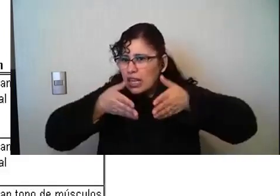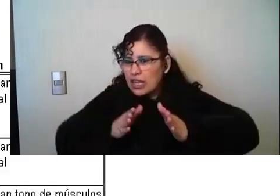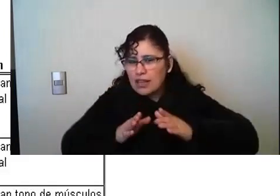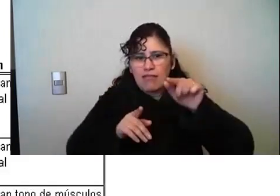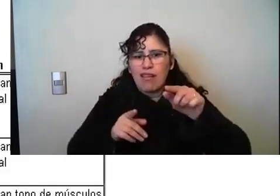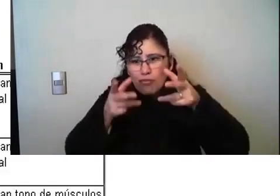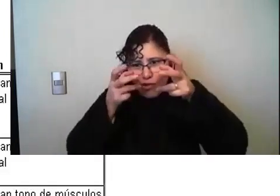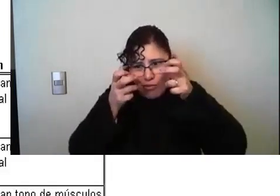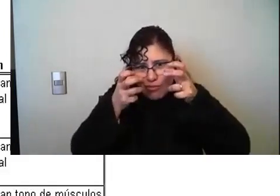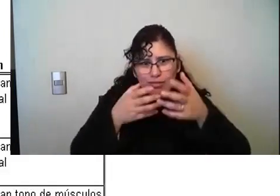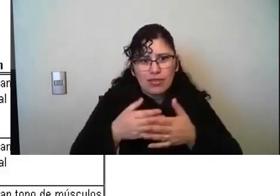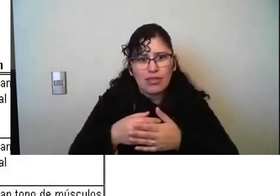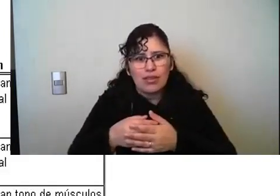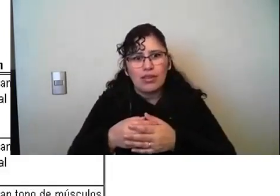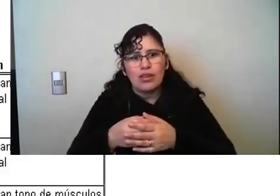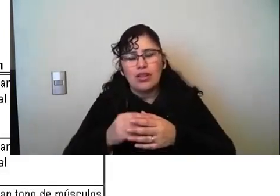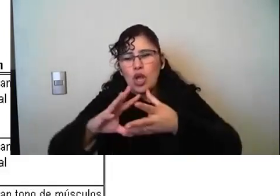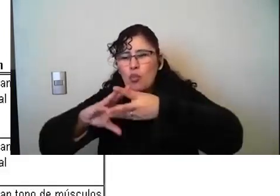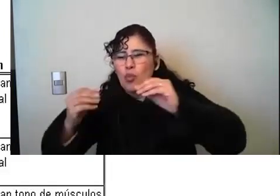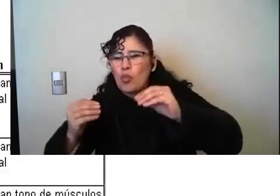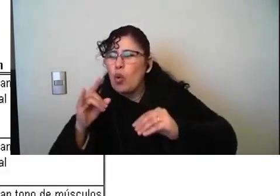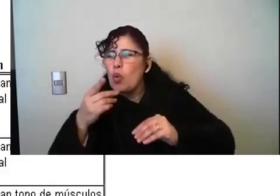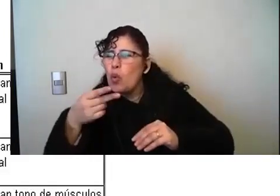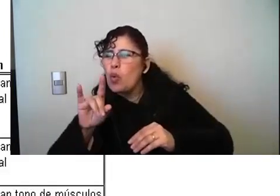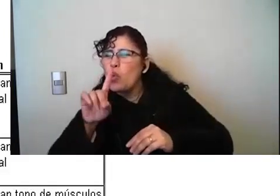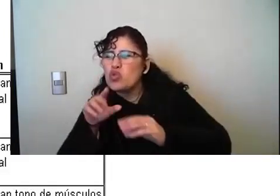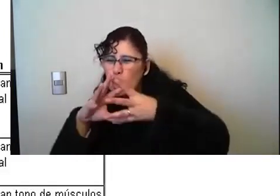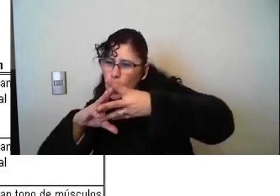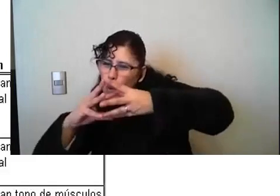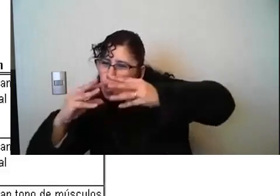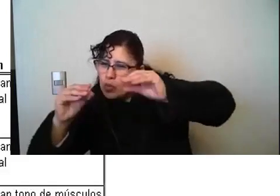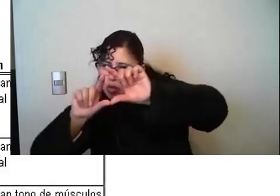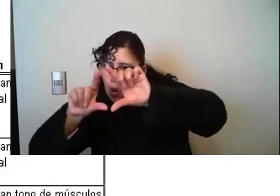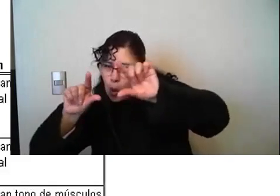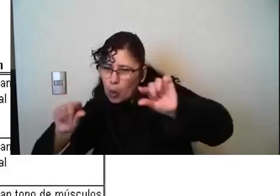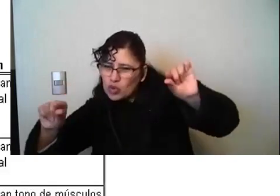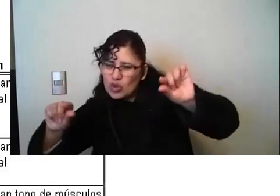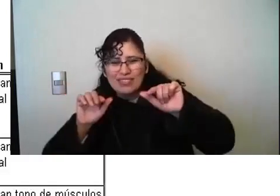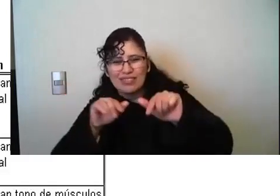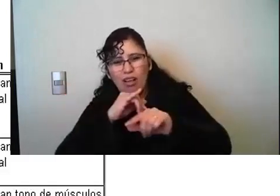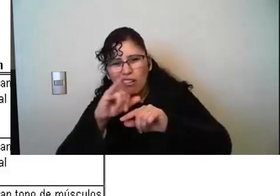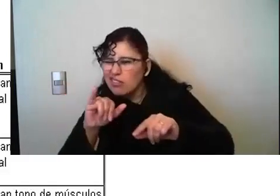usos musculares, órganos tendinosos, receptores articulares, es decir, propio percepción